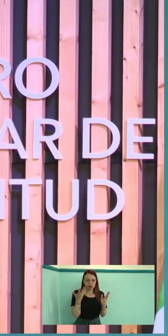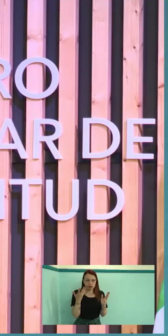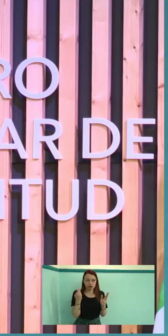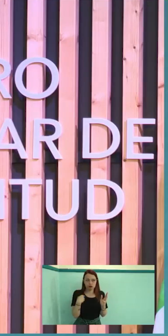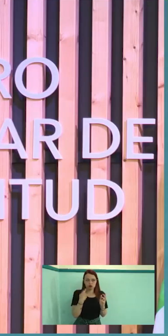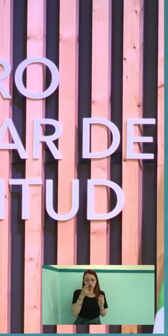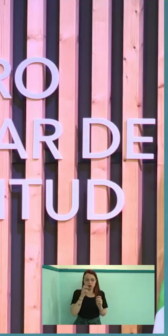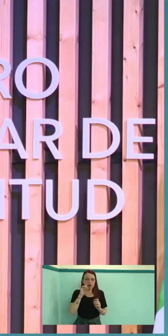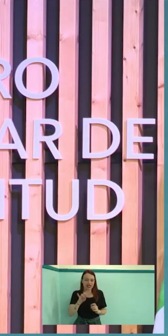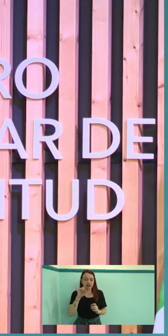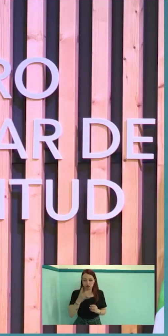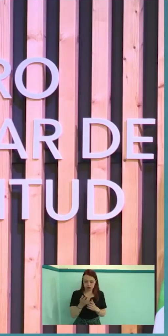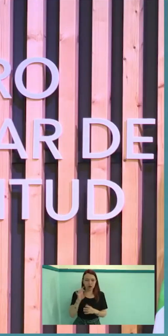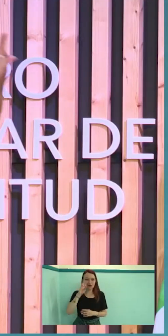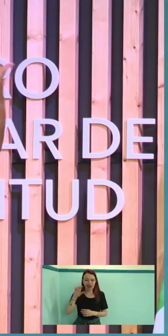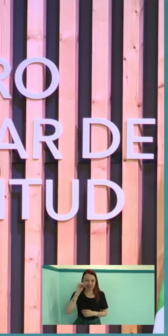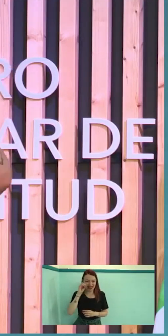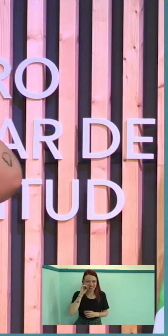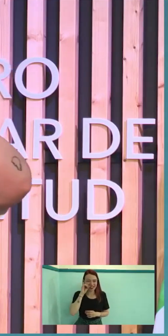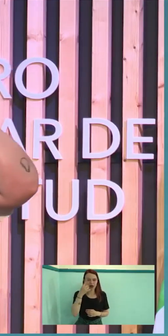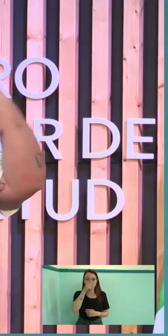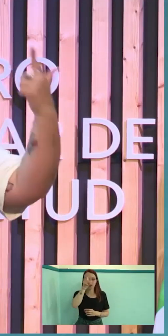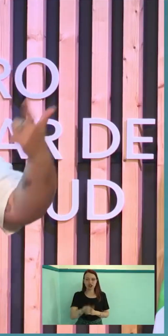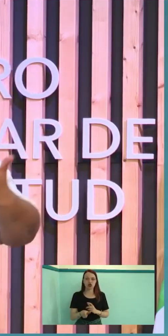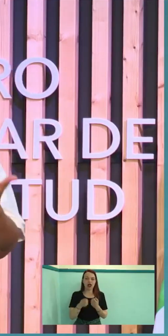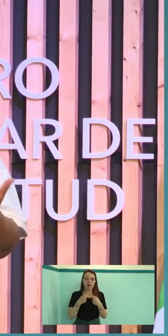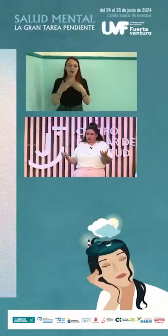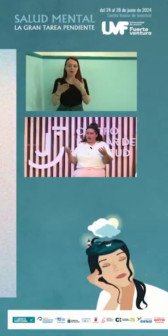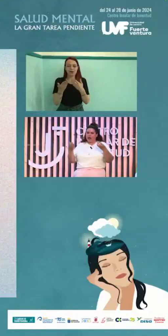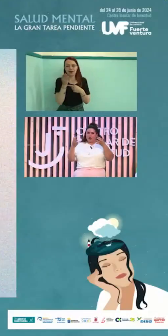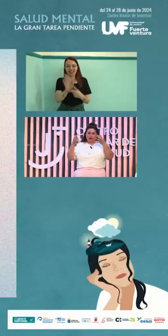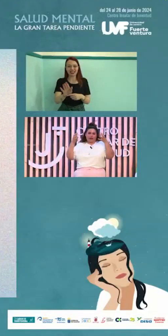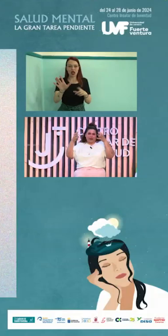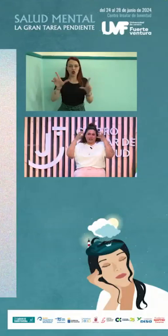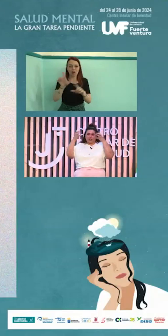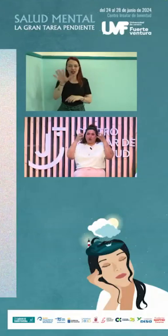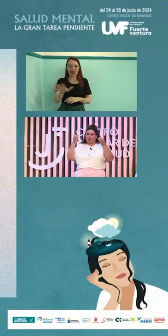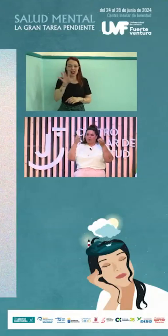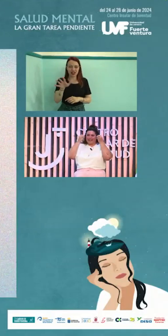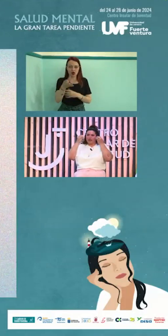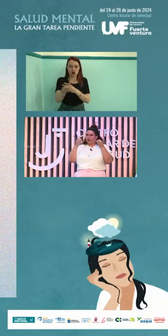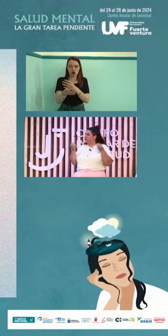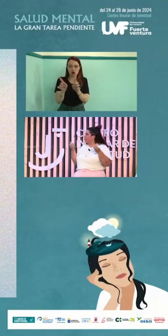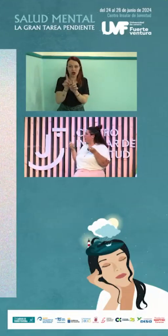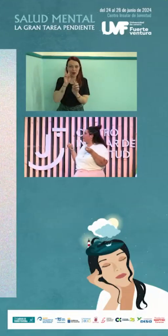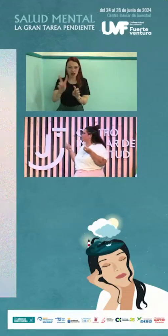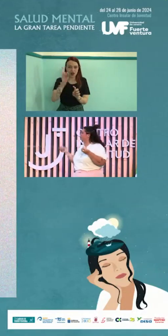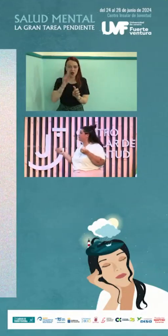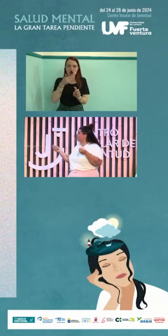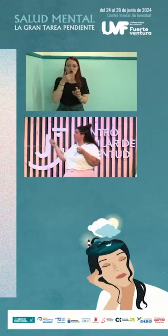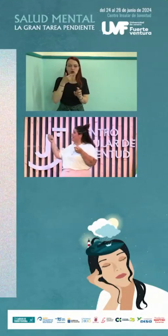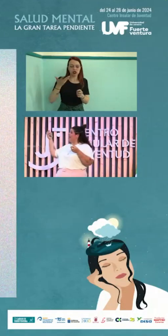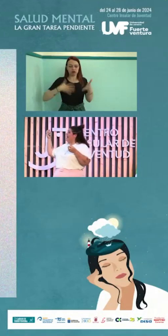que ves por Instagram eh la presentadora de tele5 que salía haciendo No sé qué todo eso son lo que al final se nos ha ido como metiendo no nuestro